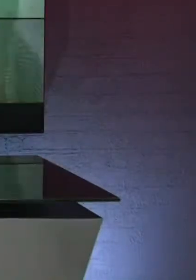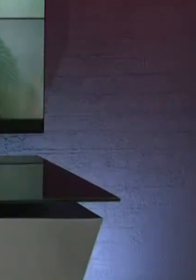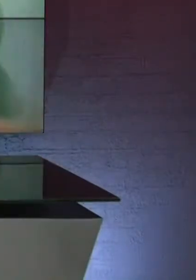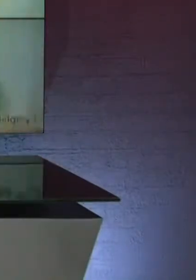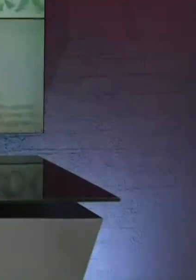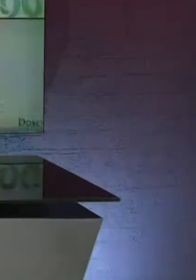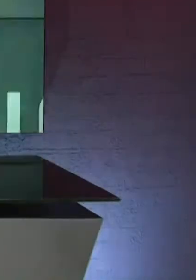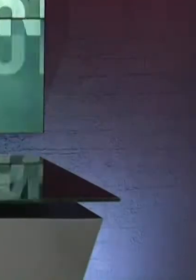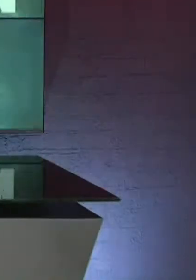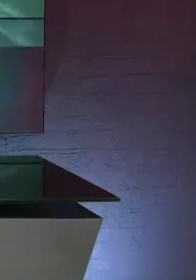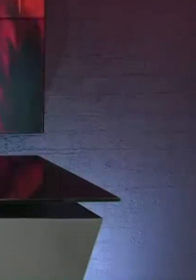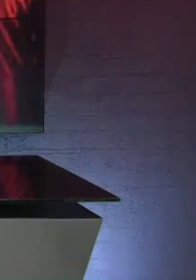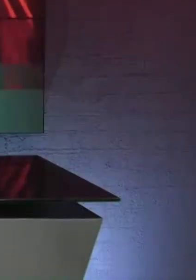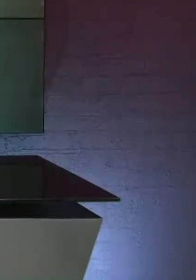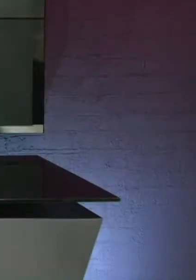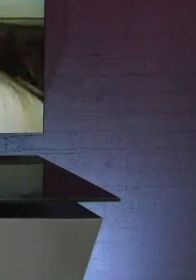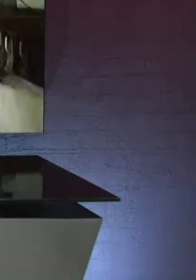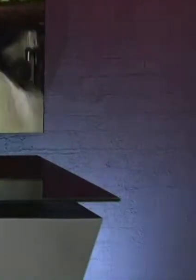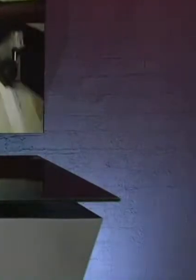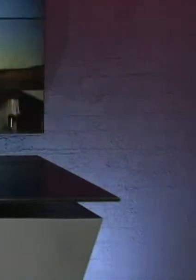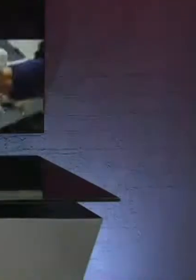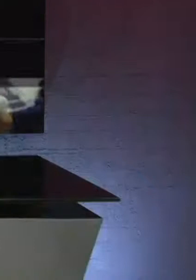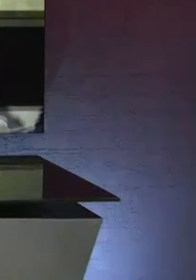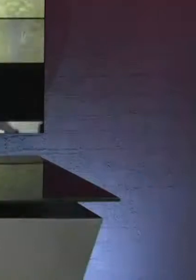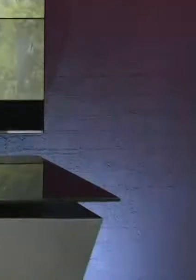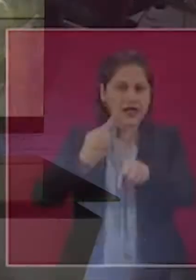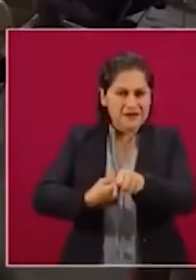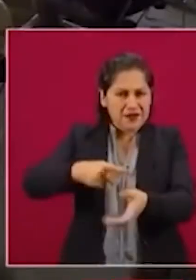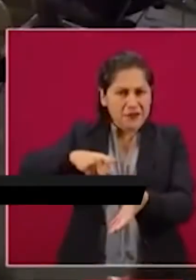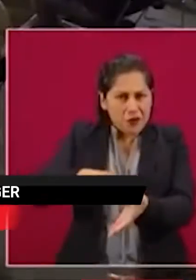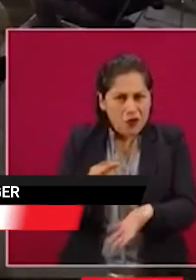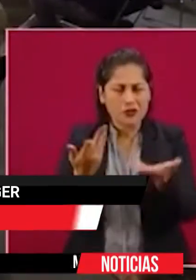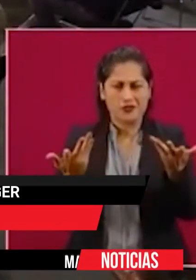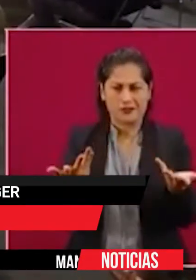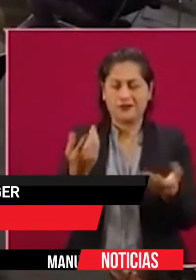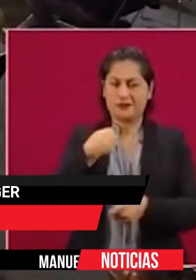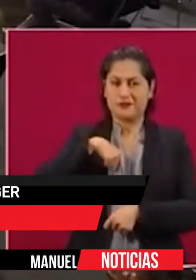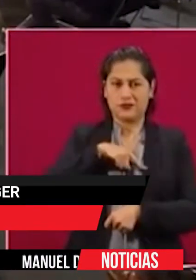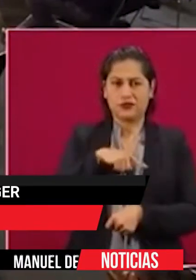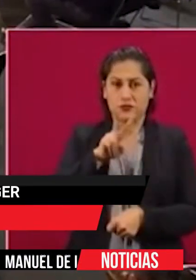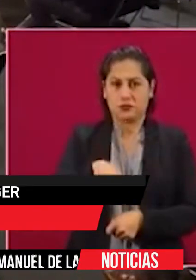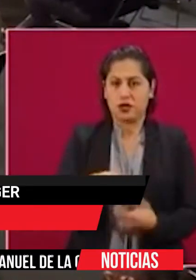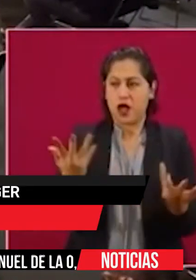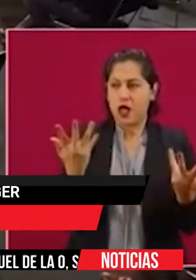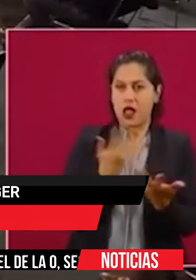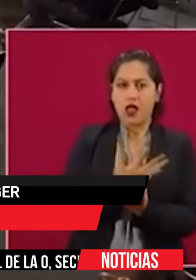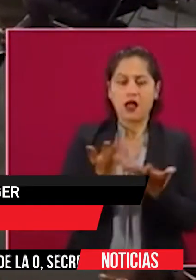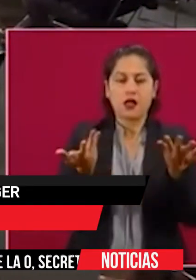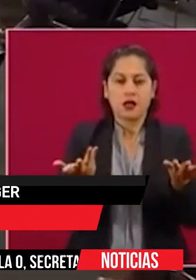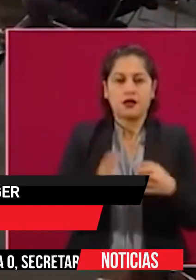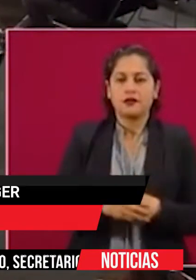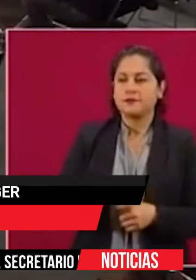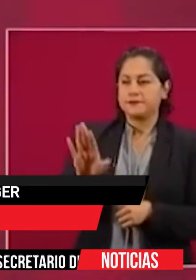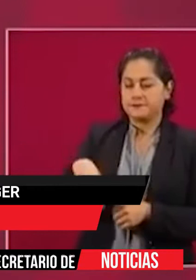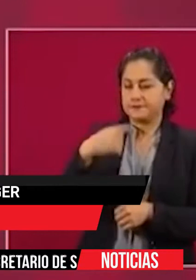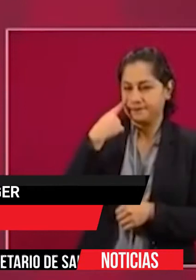del COVID-19. Ahora sí, iniciamos con la información del momento en MexNews. El presidente de México, Andrés Manuel López Obrador, afirmó